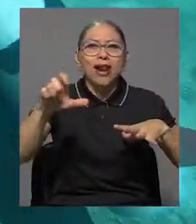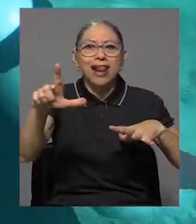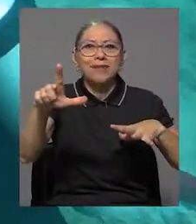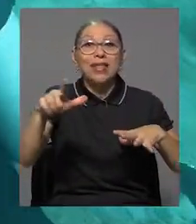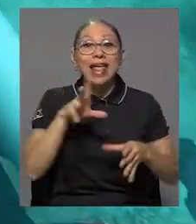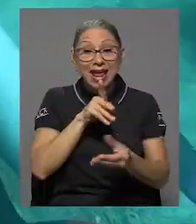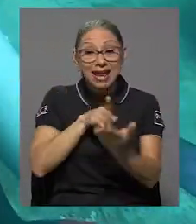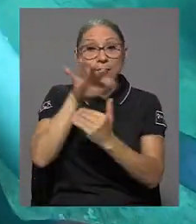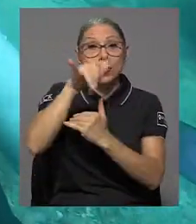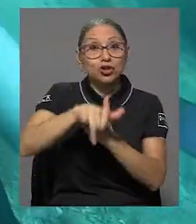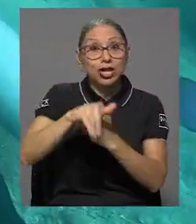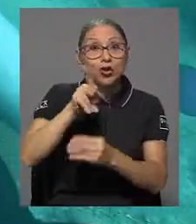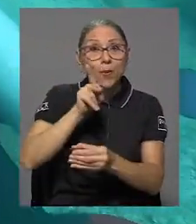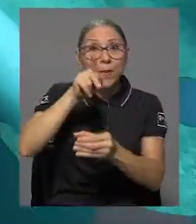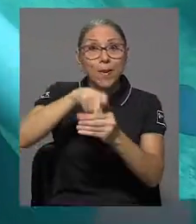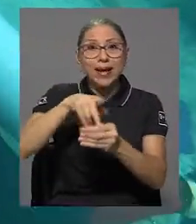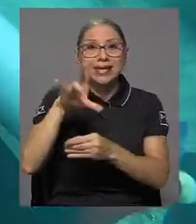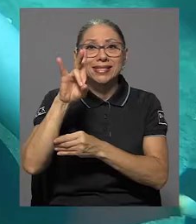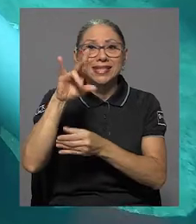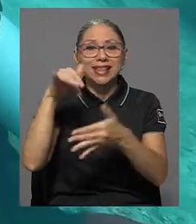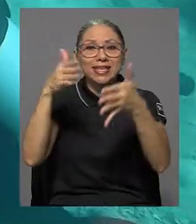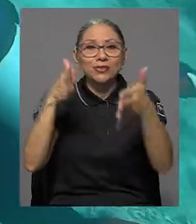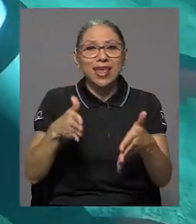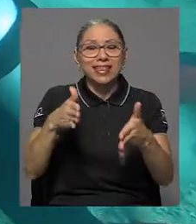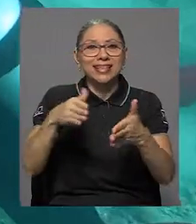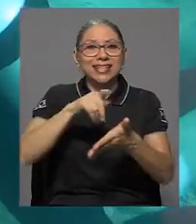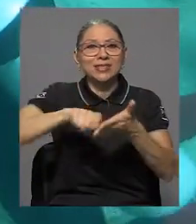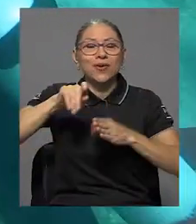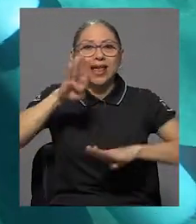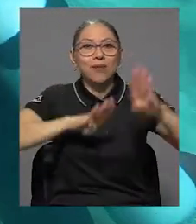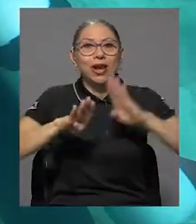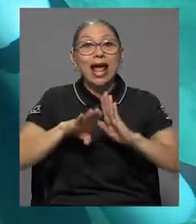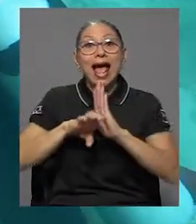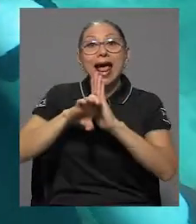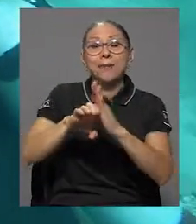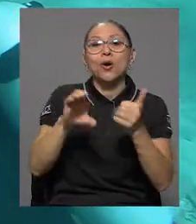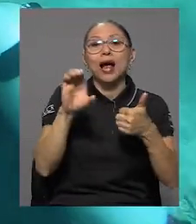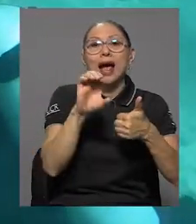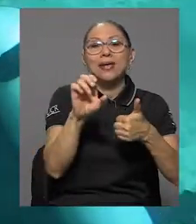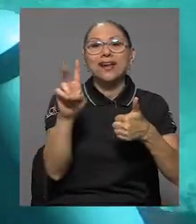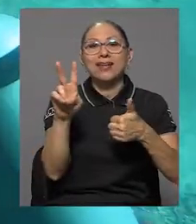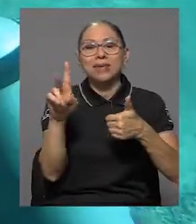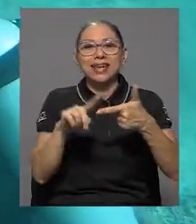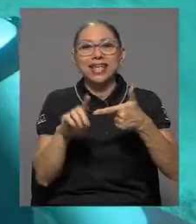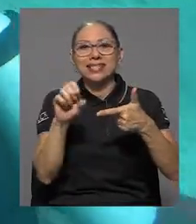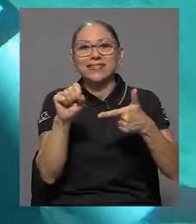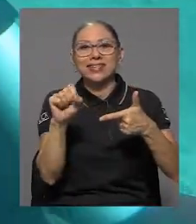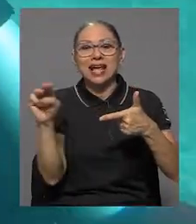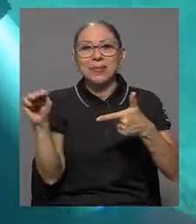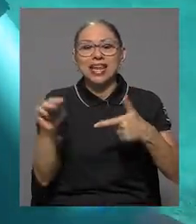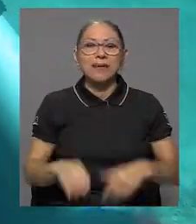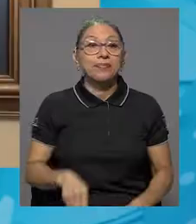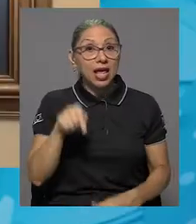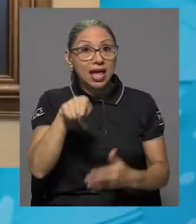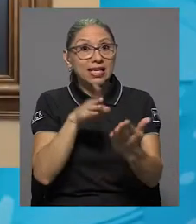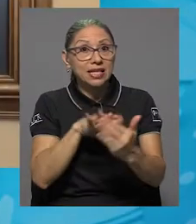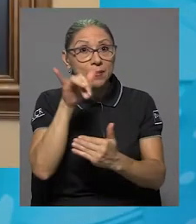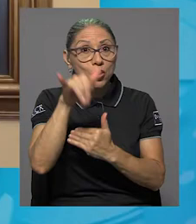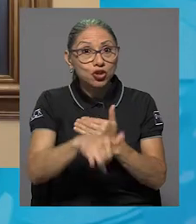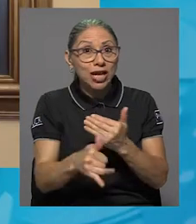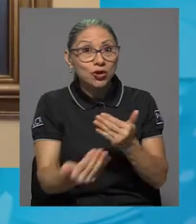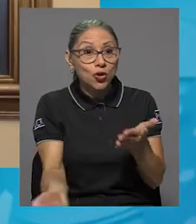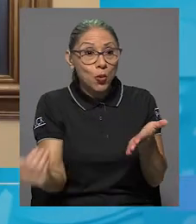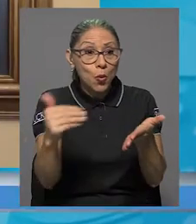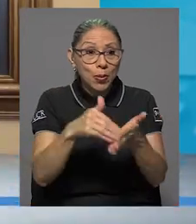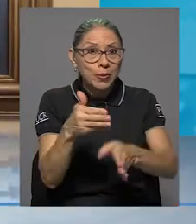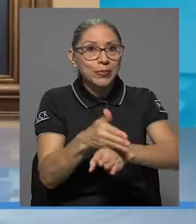proyecto intervinieron 7 estudiantes de la Escuela de Biología, entre ellos Camila Valverde y Sebastián Mena. Este proyecto